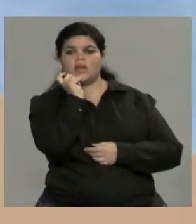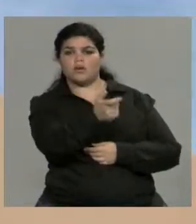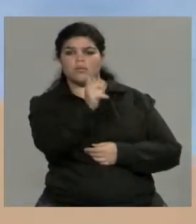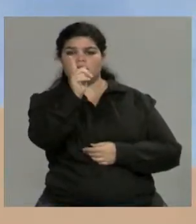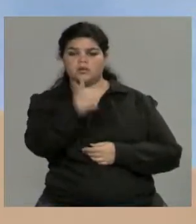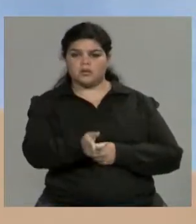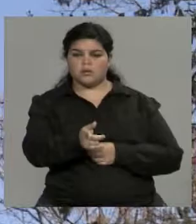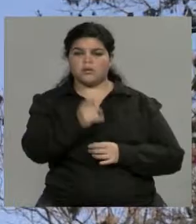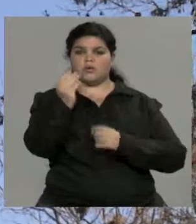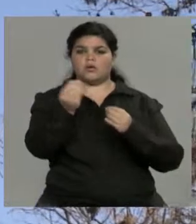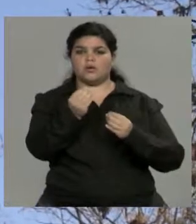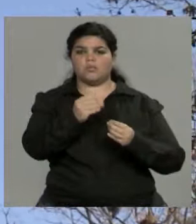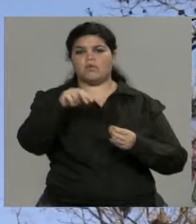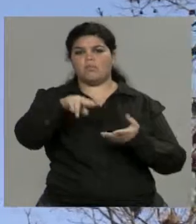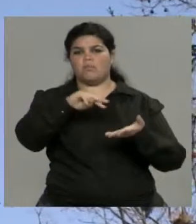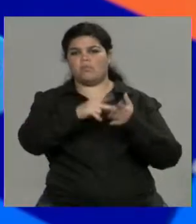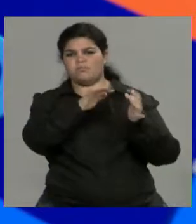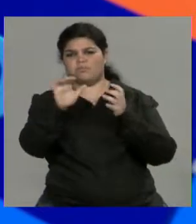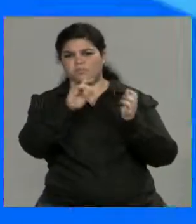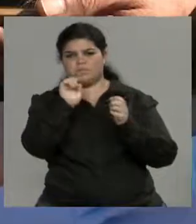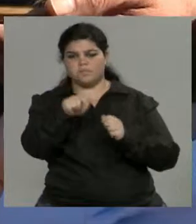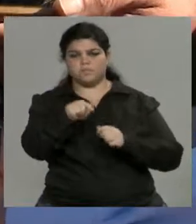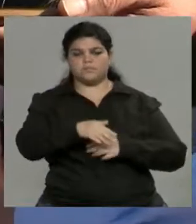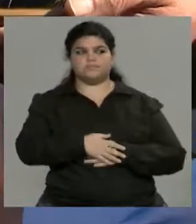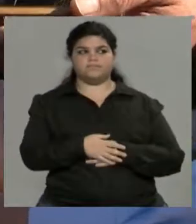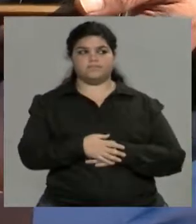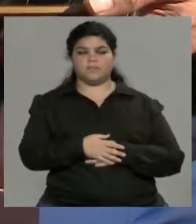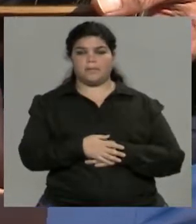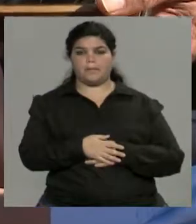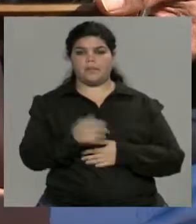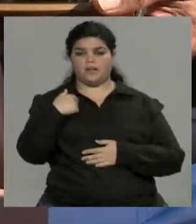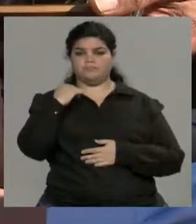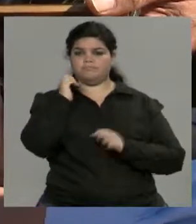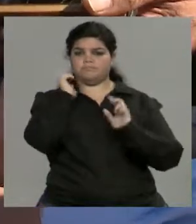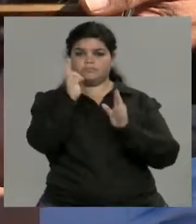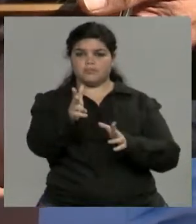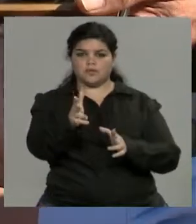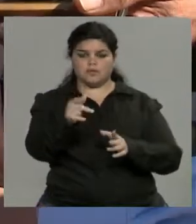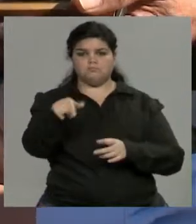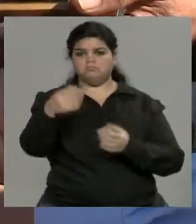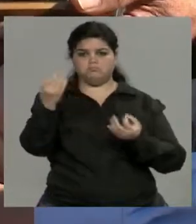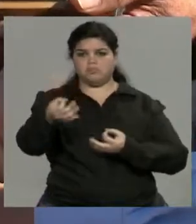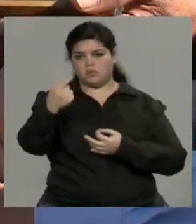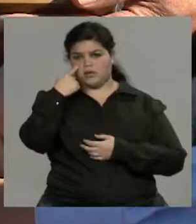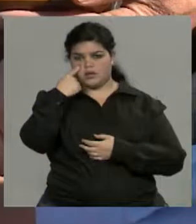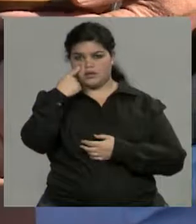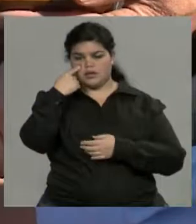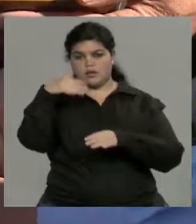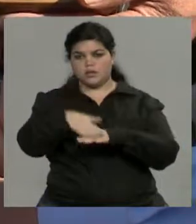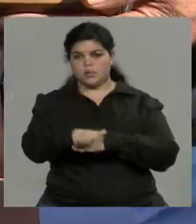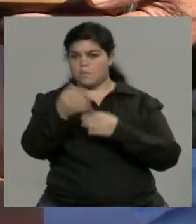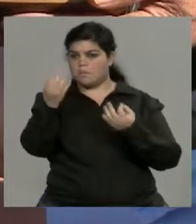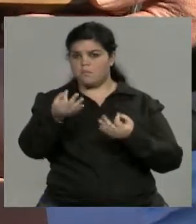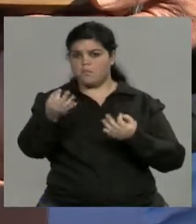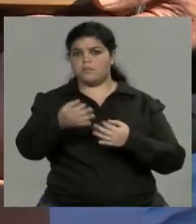estos dichos y a la polémica. Debo decir que está muy bien enfocado el intendente de la ciudad porque ha